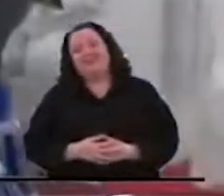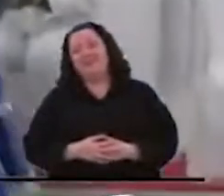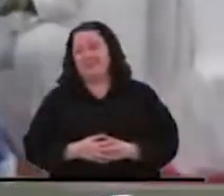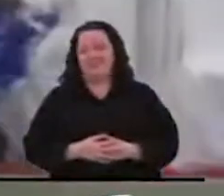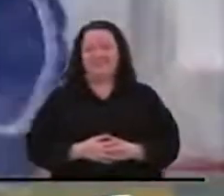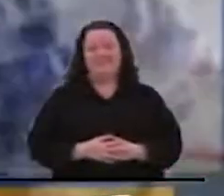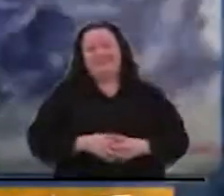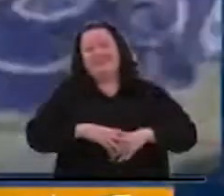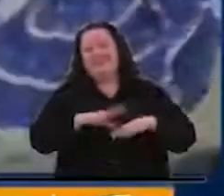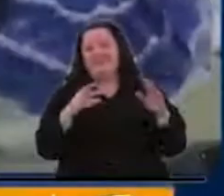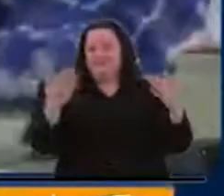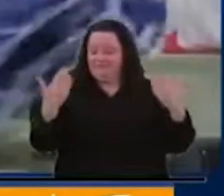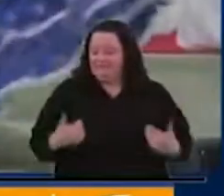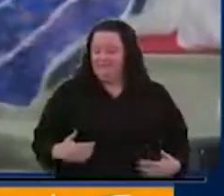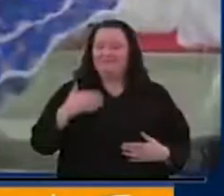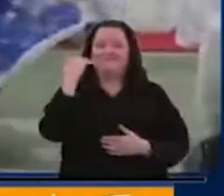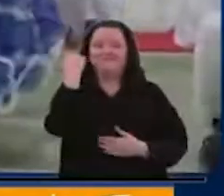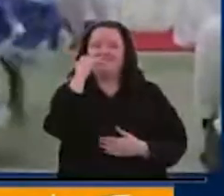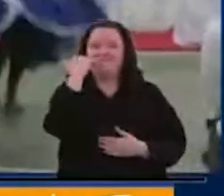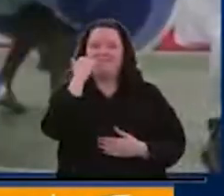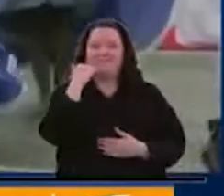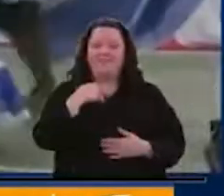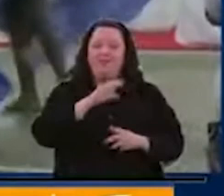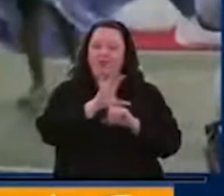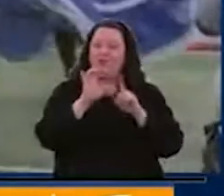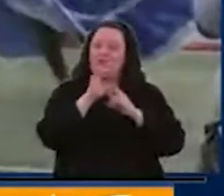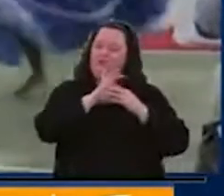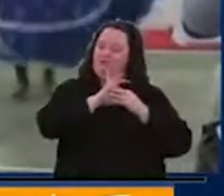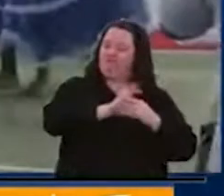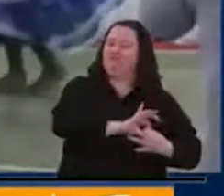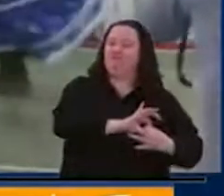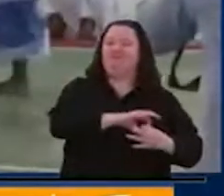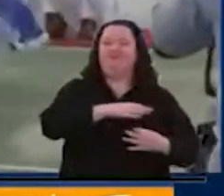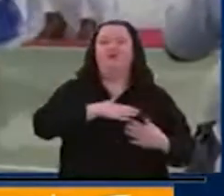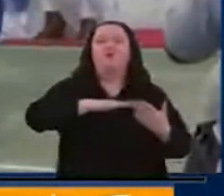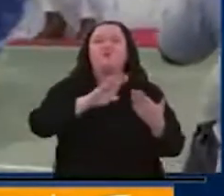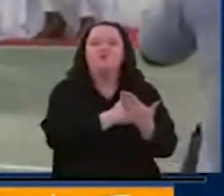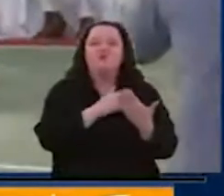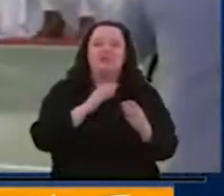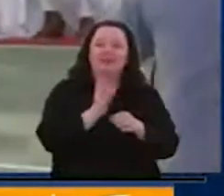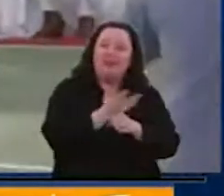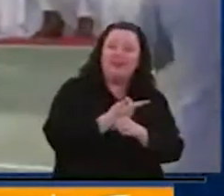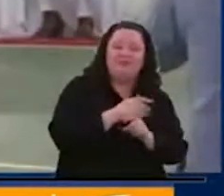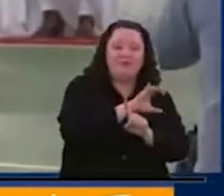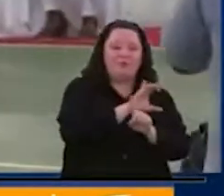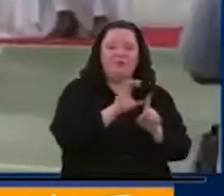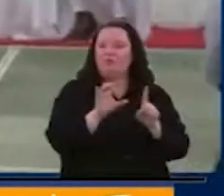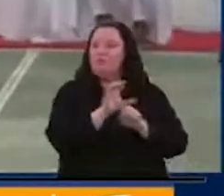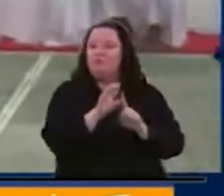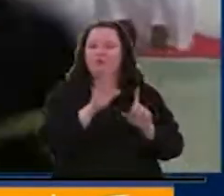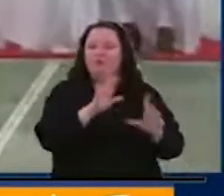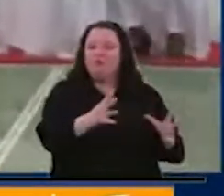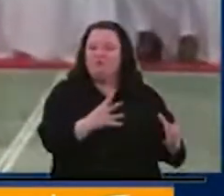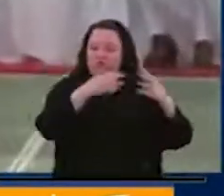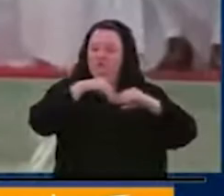Sí, claro que sí, yo creo que soy una mujer que tengo un arraigo cultural, la música, el arte, la cultura es parte